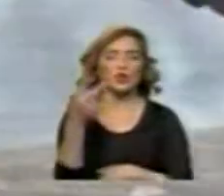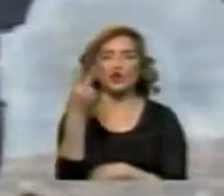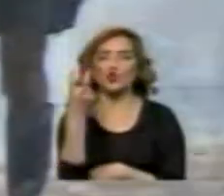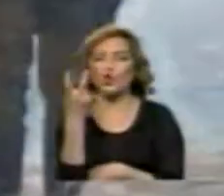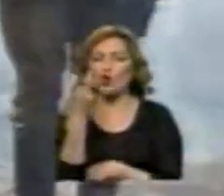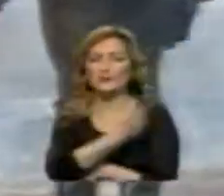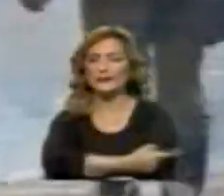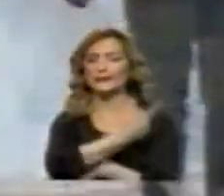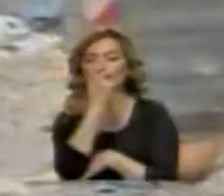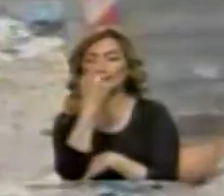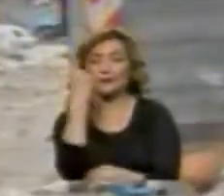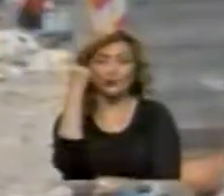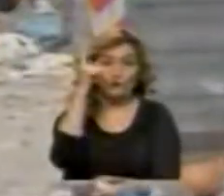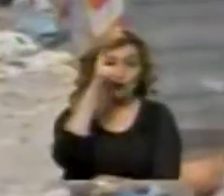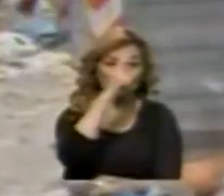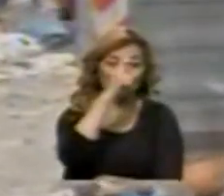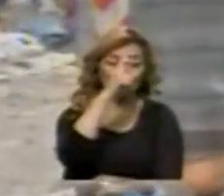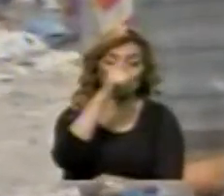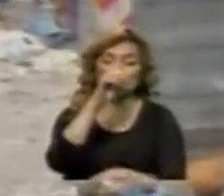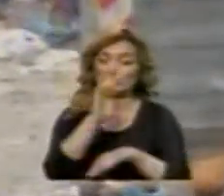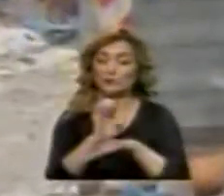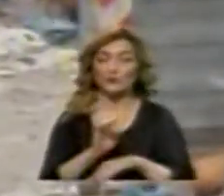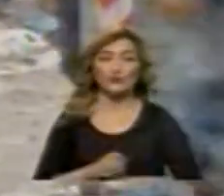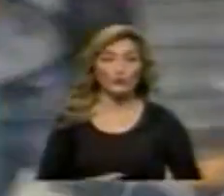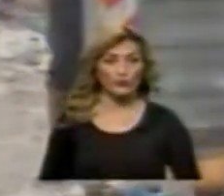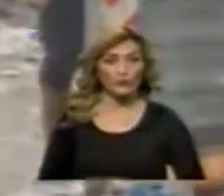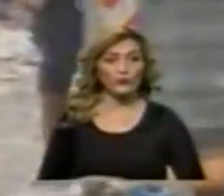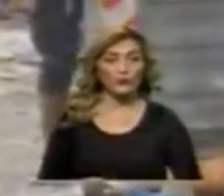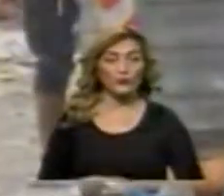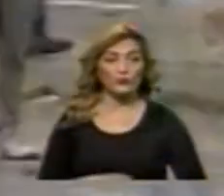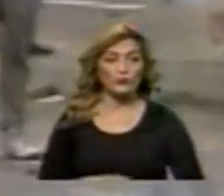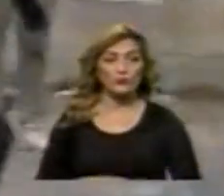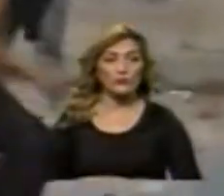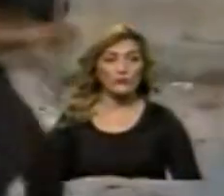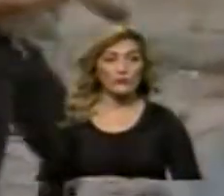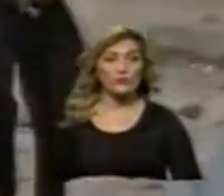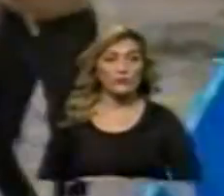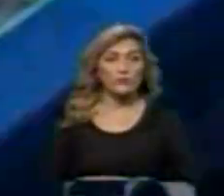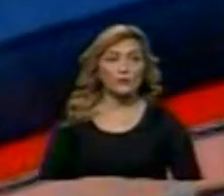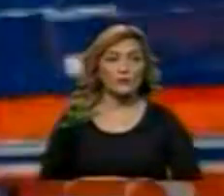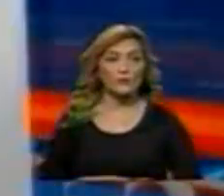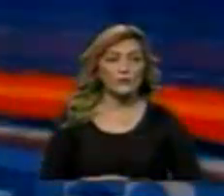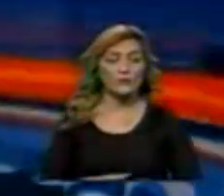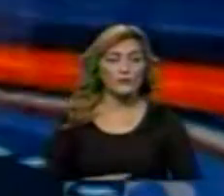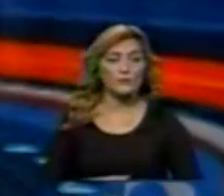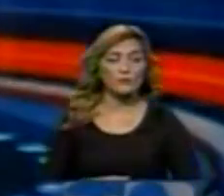complejos días para nuestro país. Dayana Monroy, 24 horas.